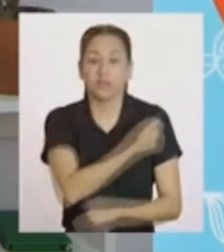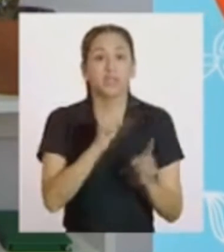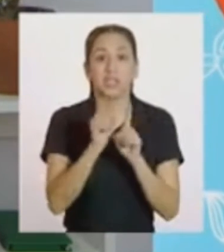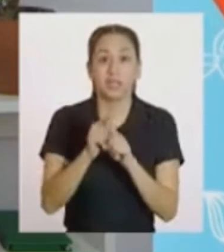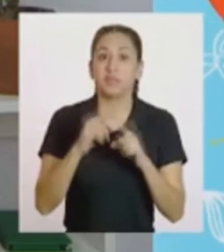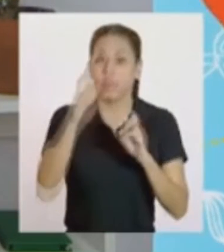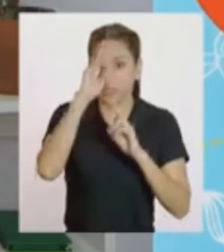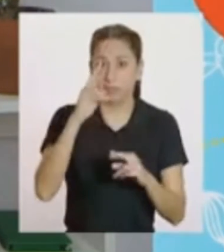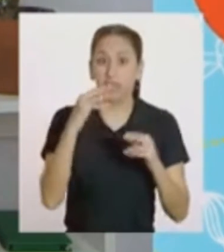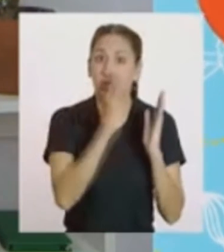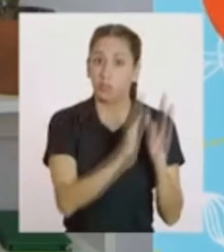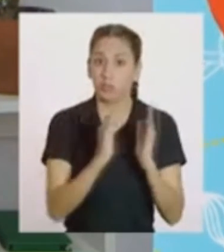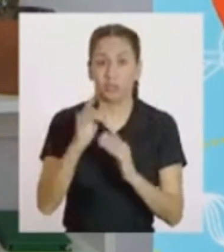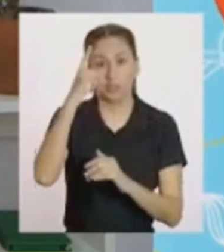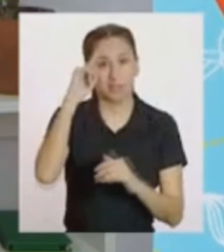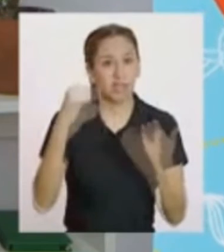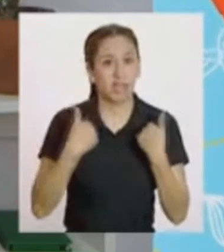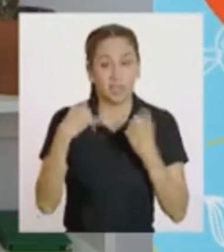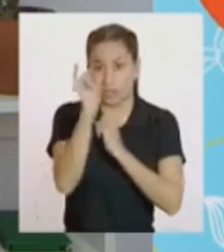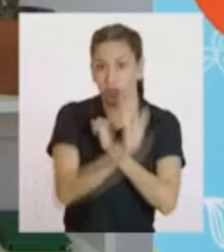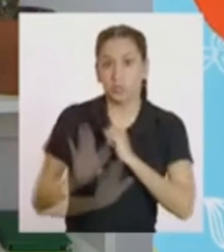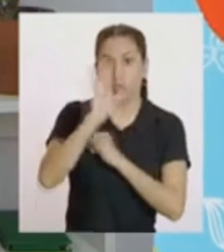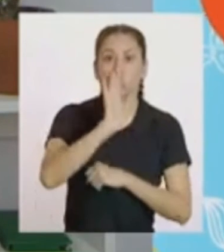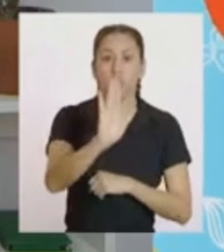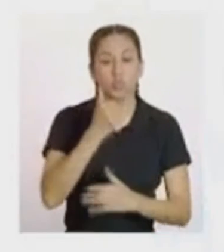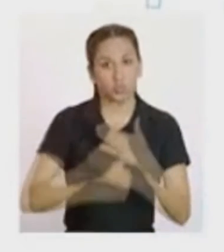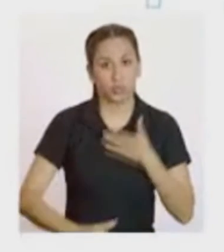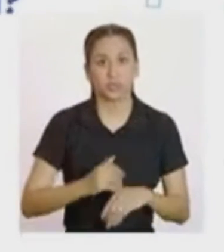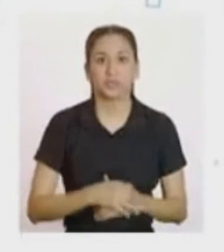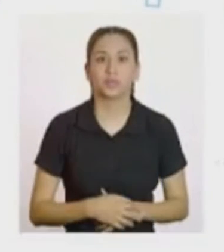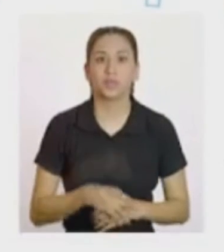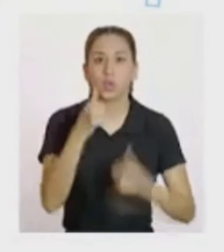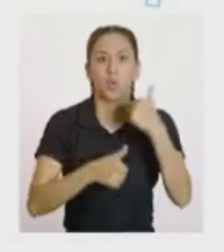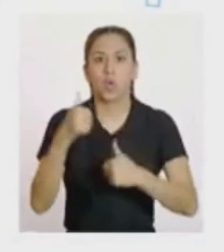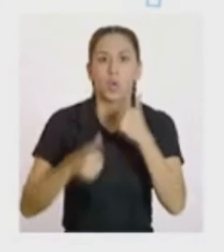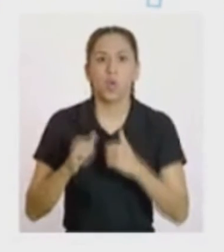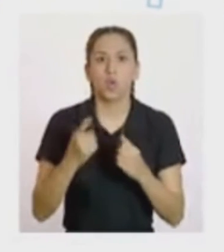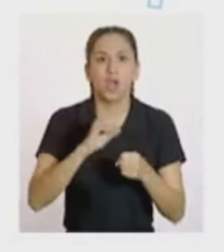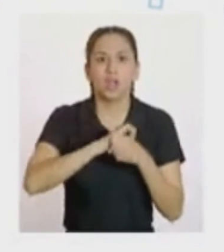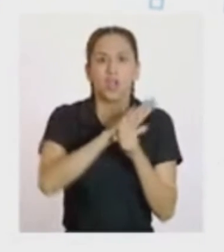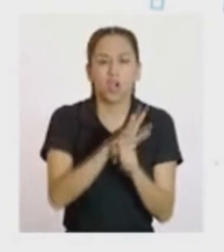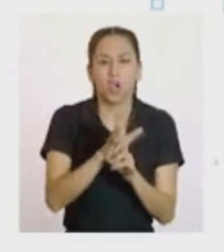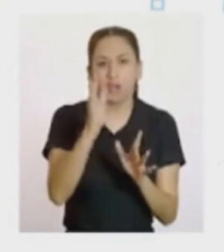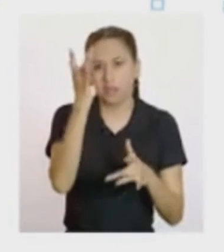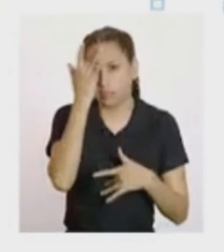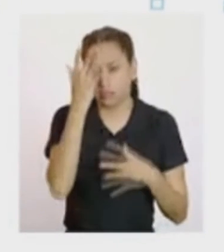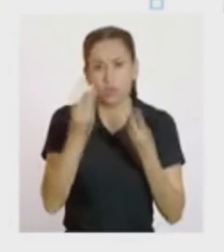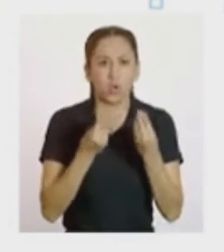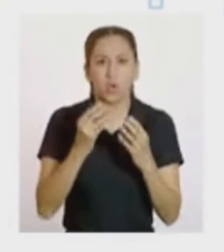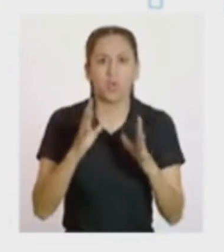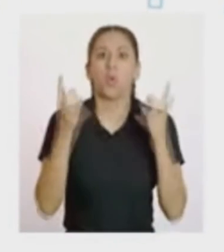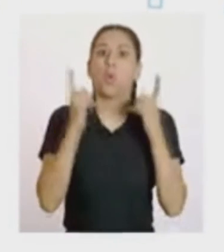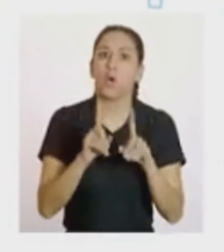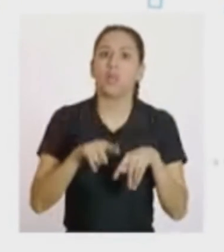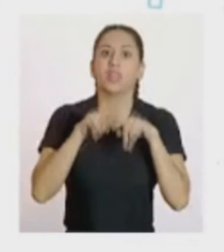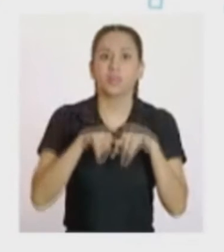y los refuerzos correspondientes para garantizar la protección de tu hijo. ¿Cuáles son las secuelas de la COVID-19 y cuándo